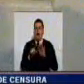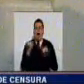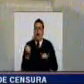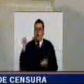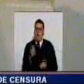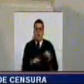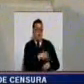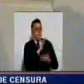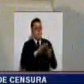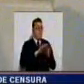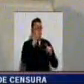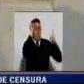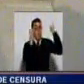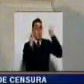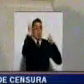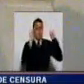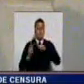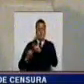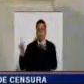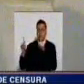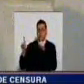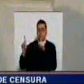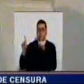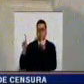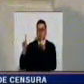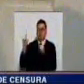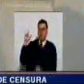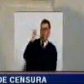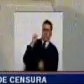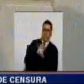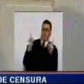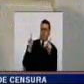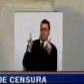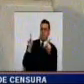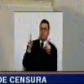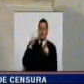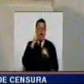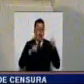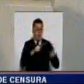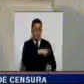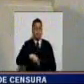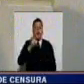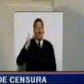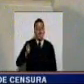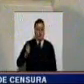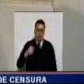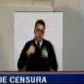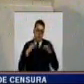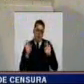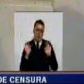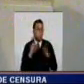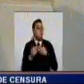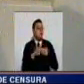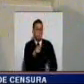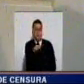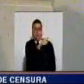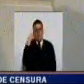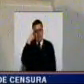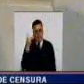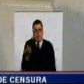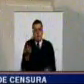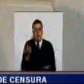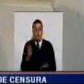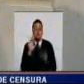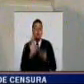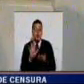son distintas. Los que son aquí abogados, que yo no lo soy, échenle ojo a este detalle, porque aquí nos van a intentar montar la